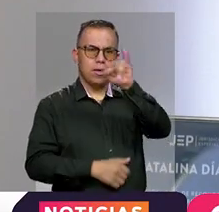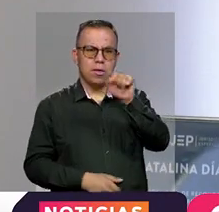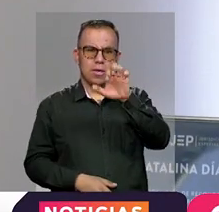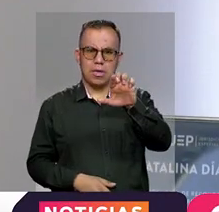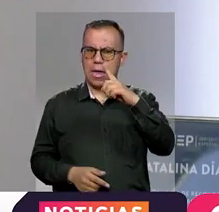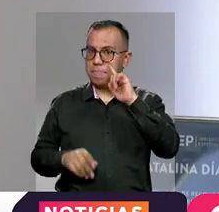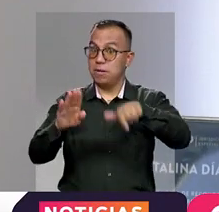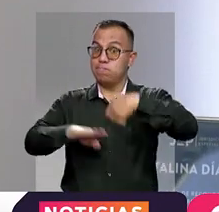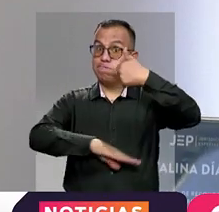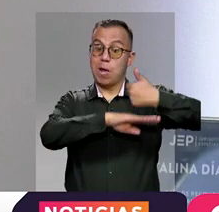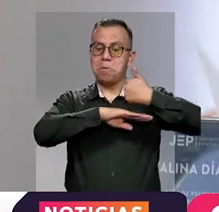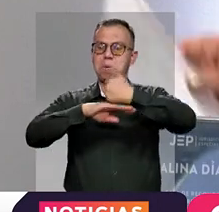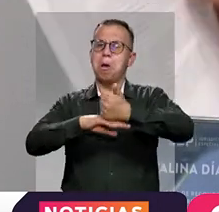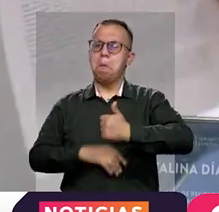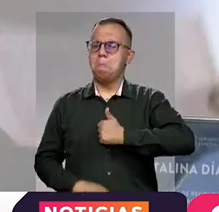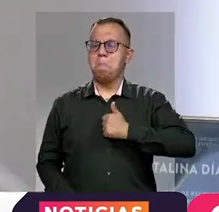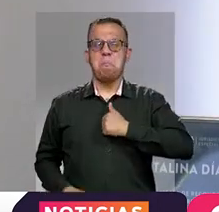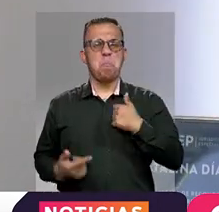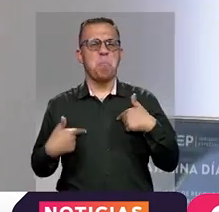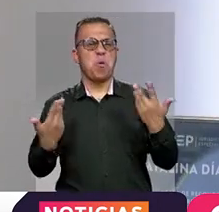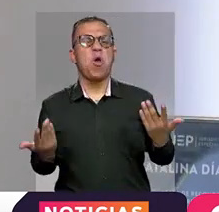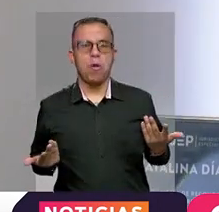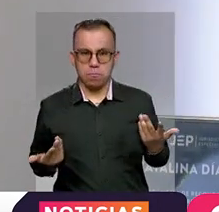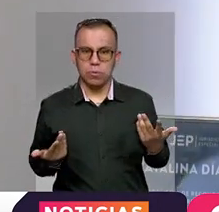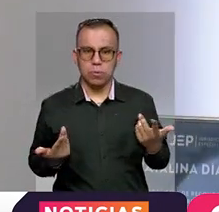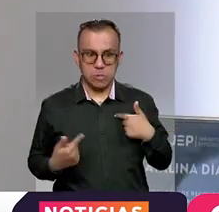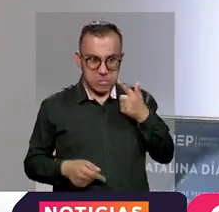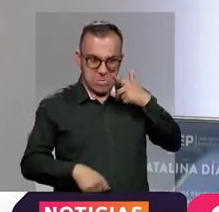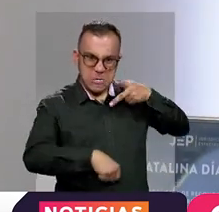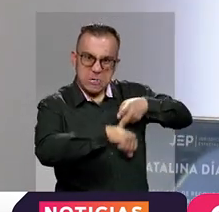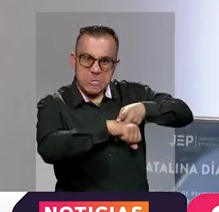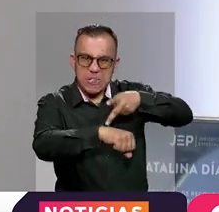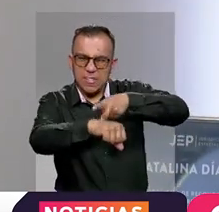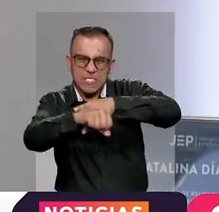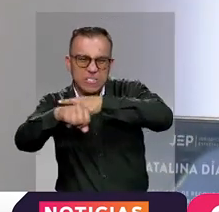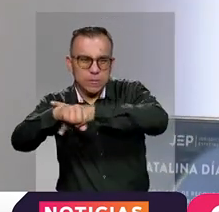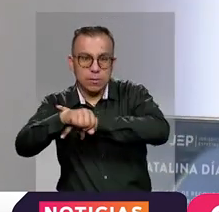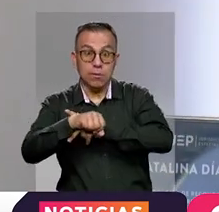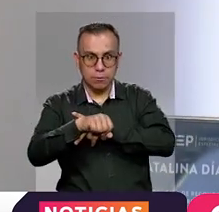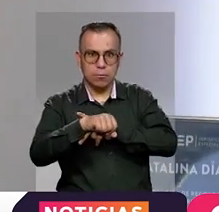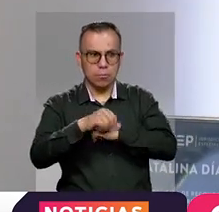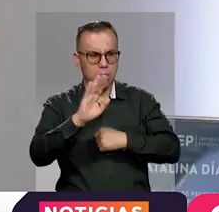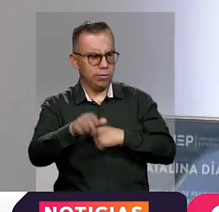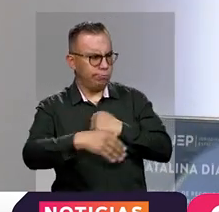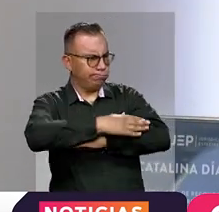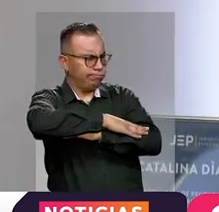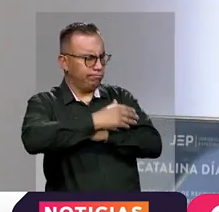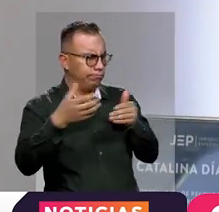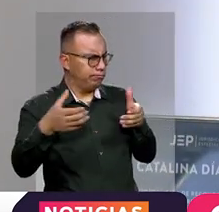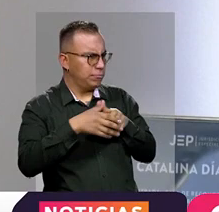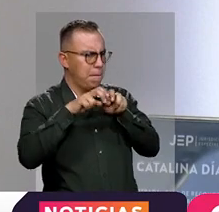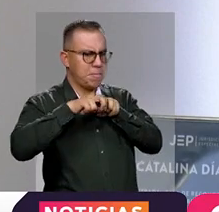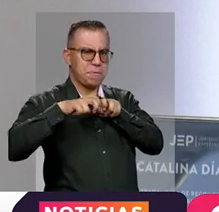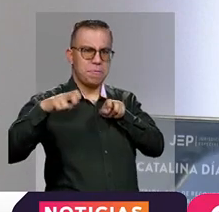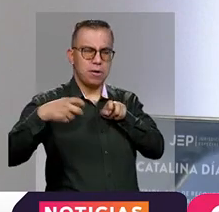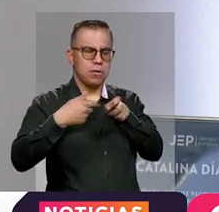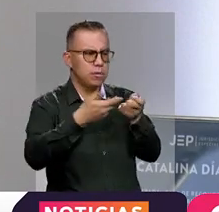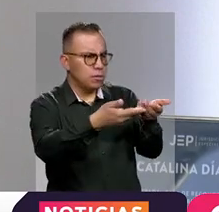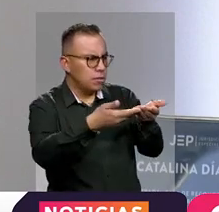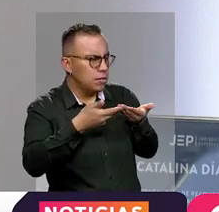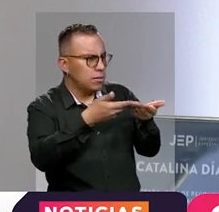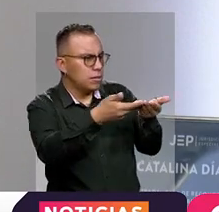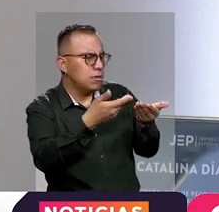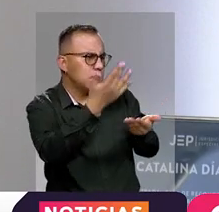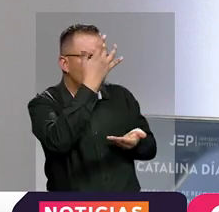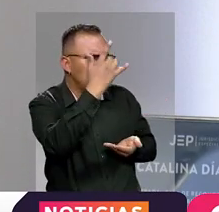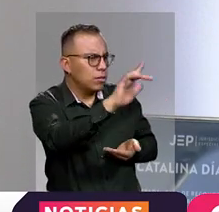algunos comandantes se autodenominaron como instigadores cuando los magistrados de la sala de reconocimiento les preguntamos